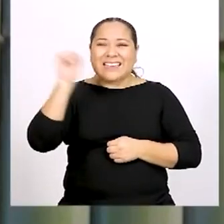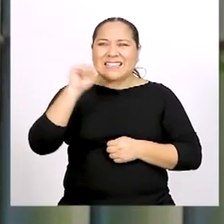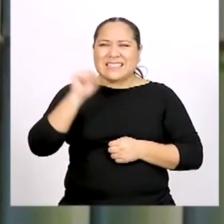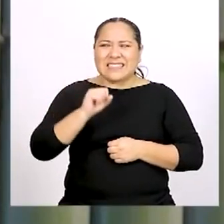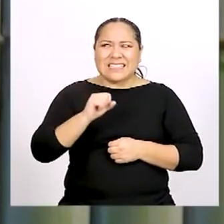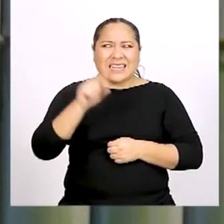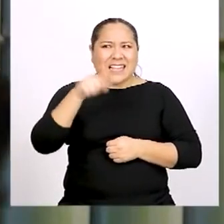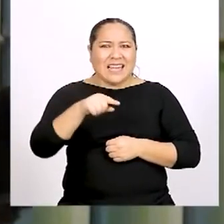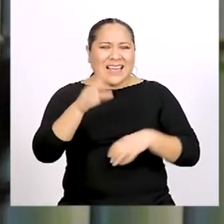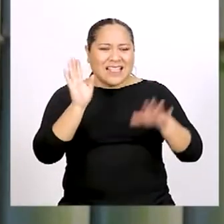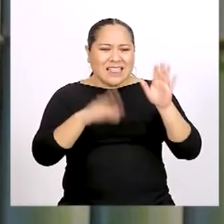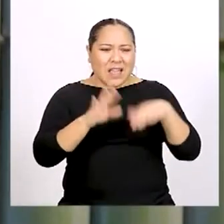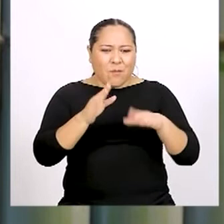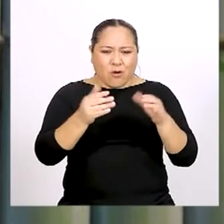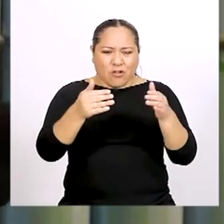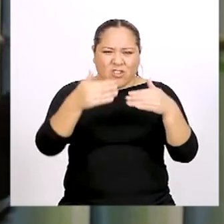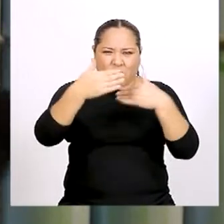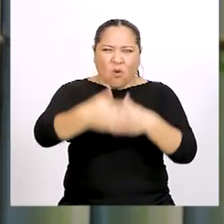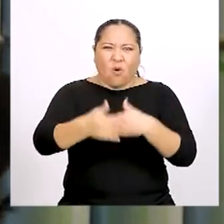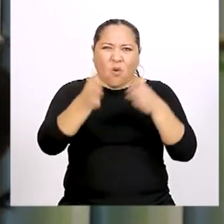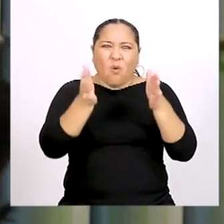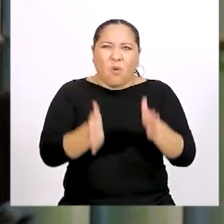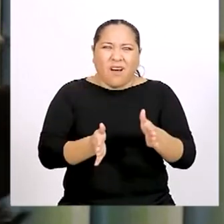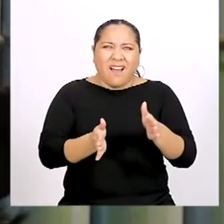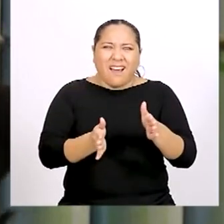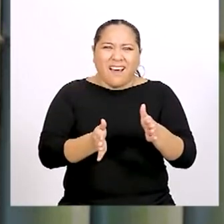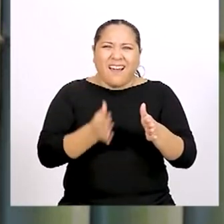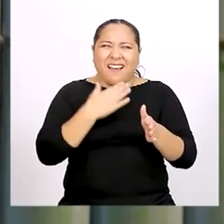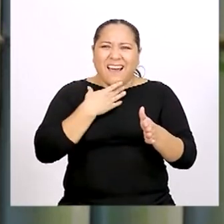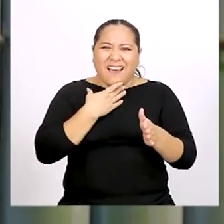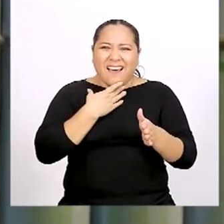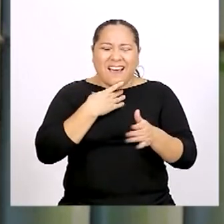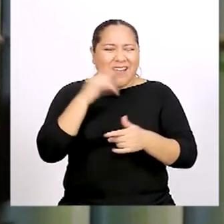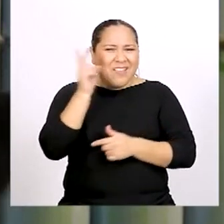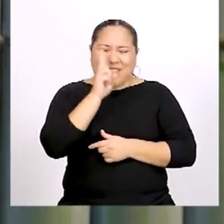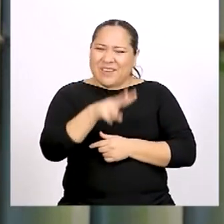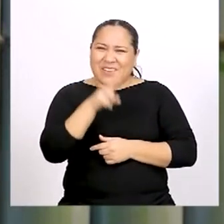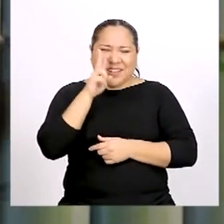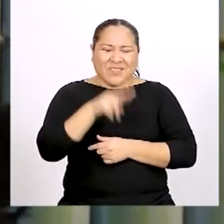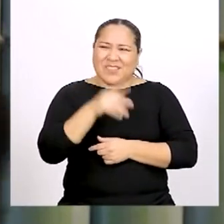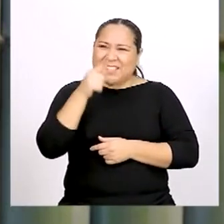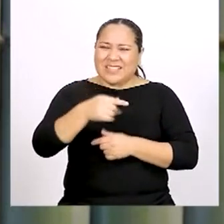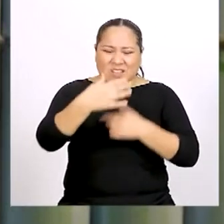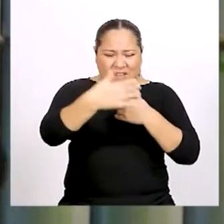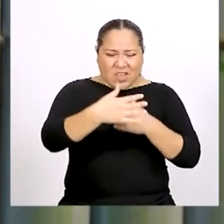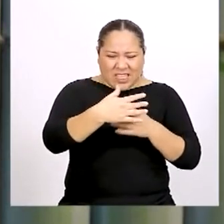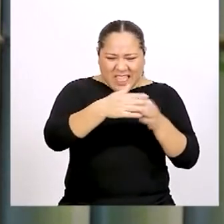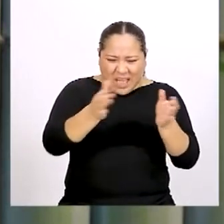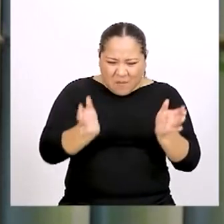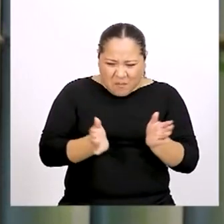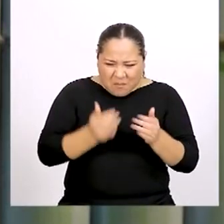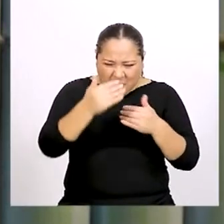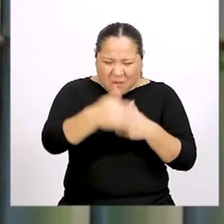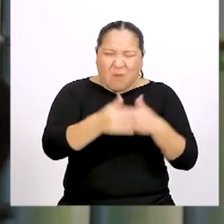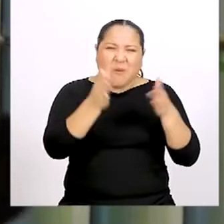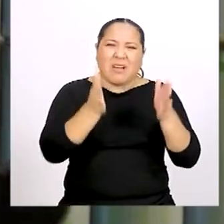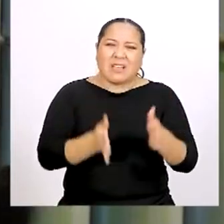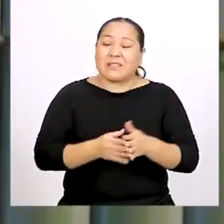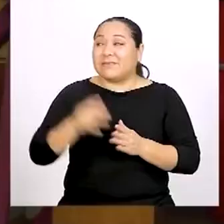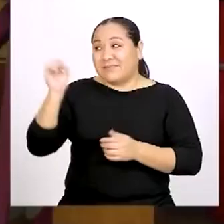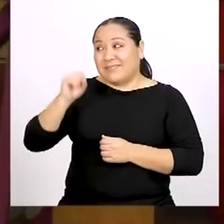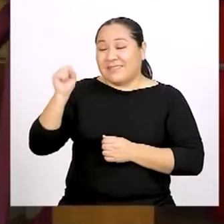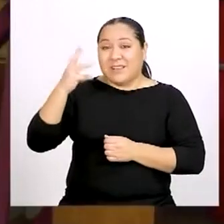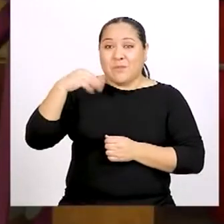¡Ah! ¡Son tambores cuadrados! No había visto tambores